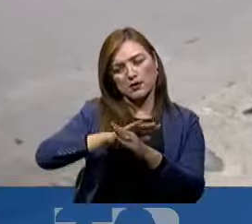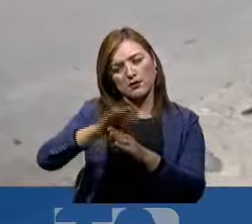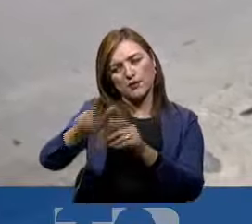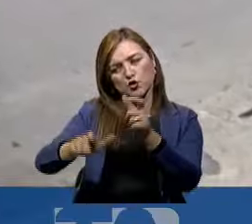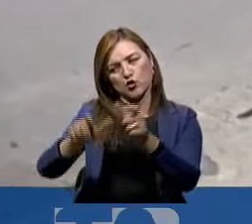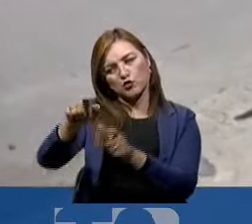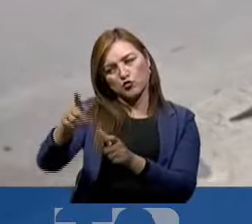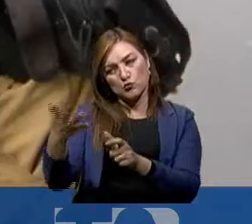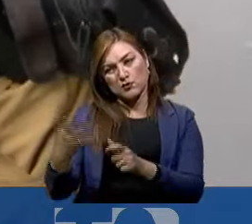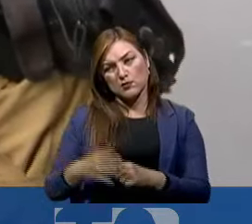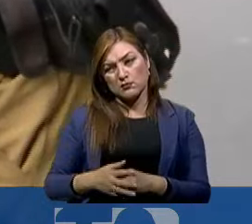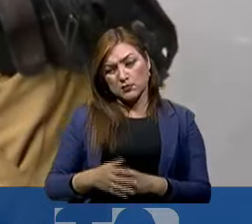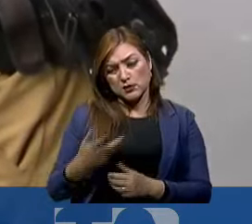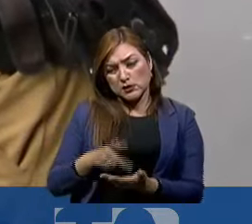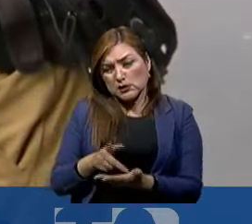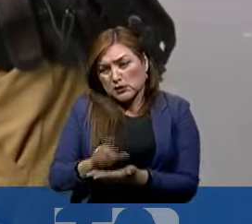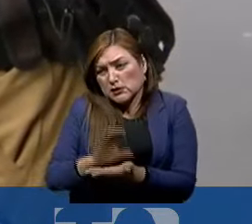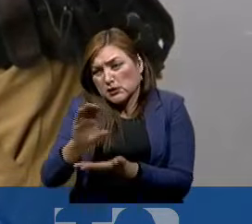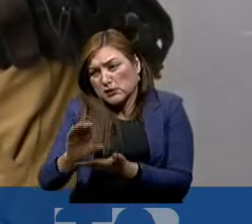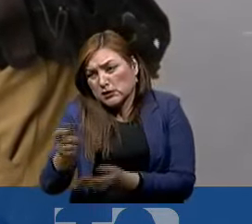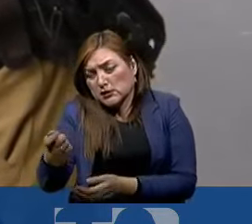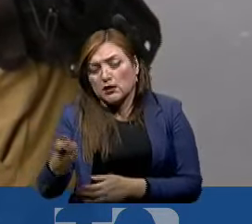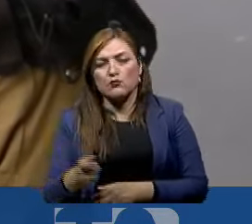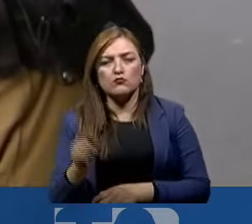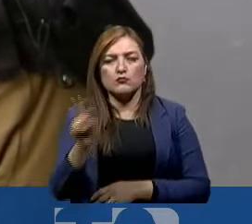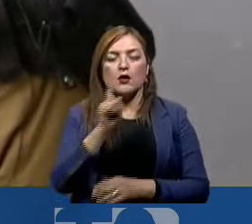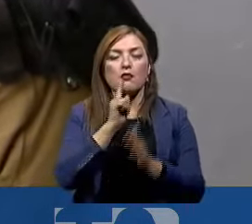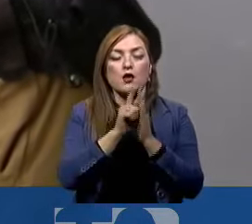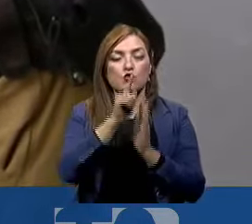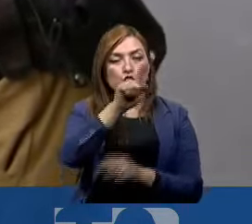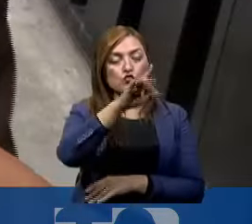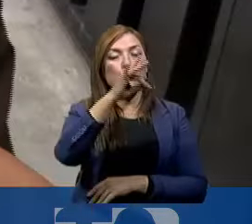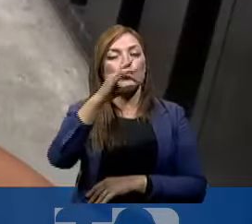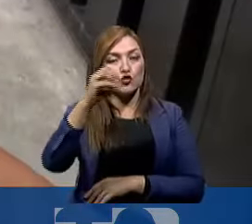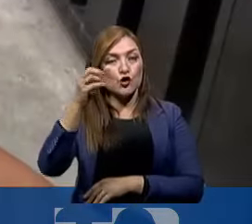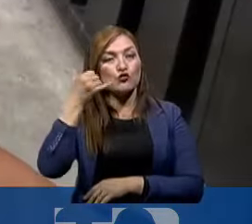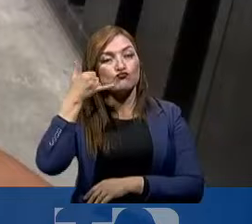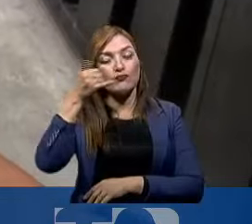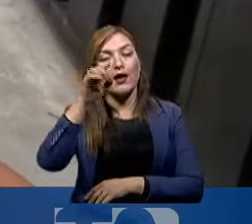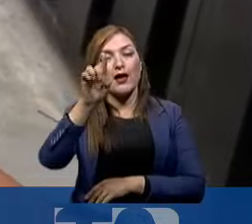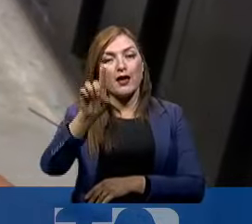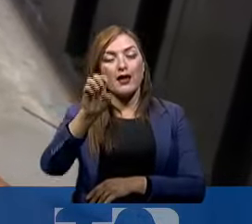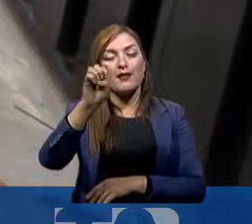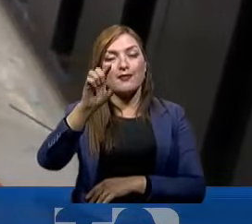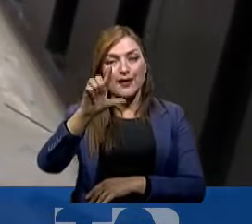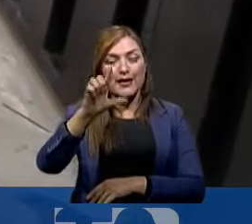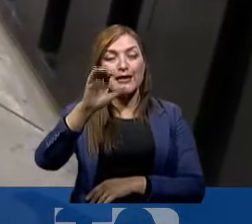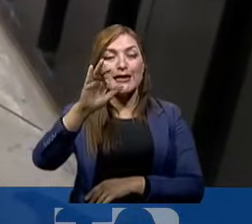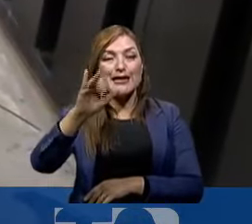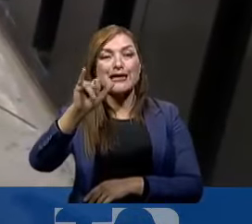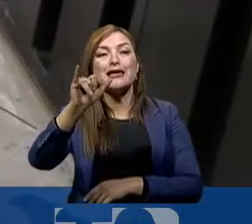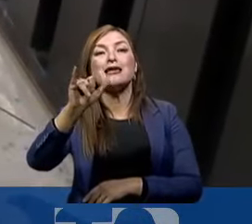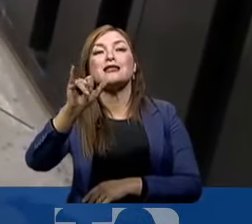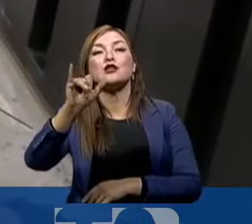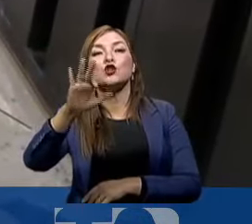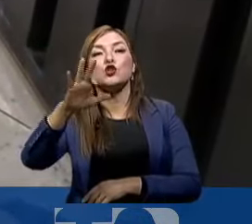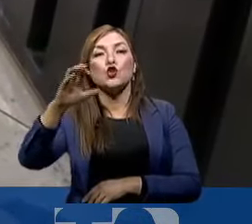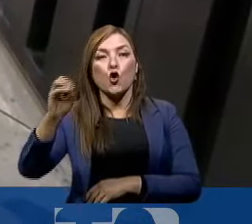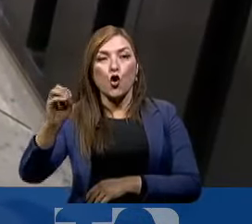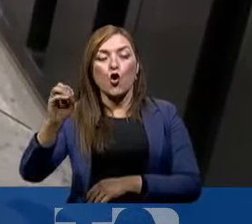estas extorsiones y denunciar a través del 1800 delito. Tiene que marcar al 1800 delito con la